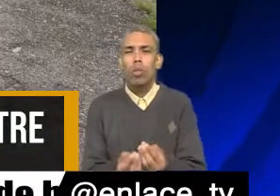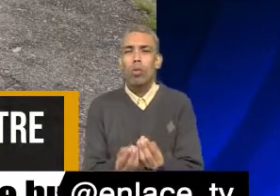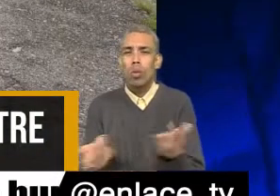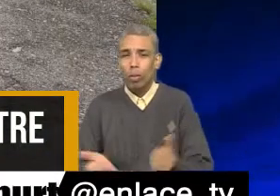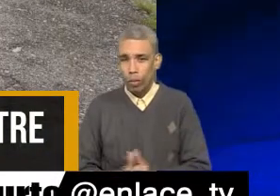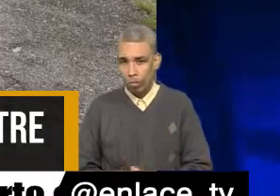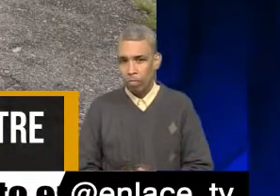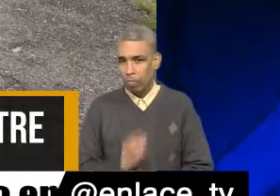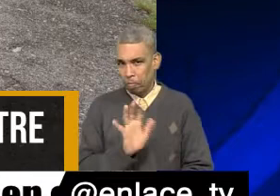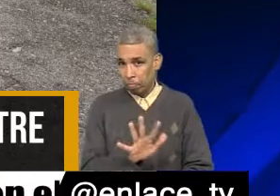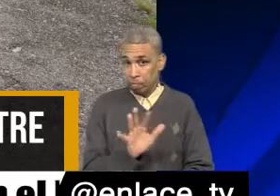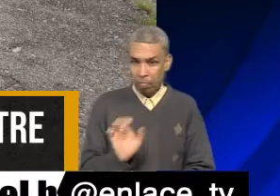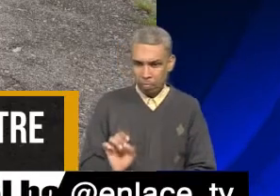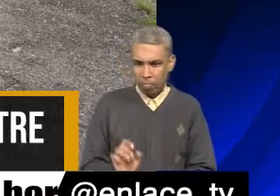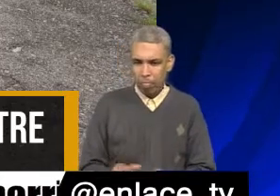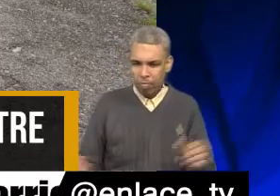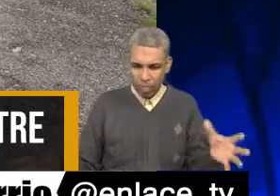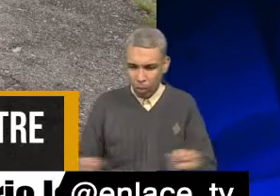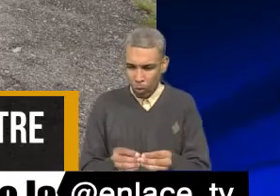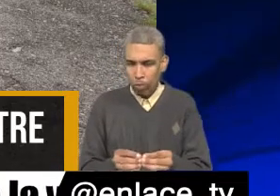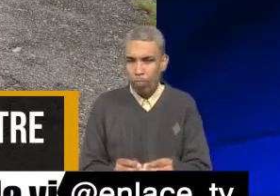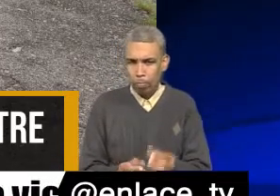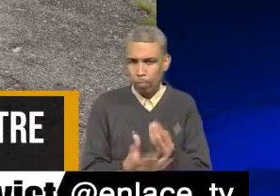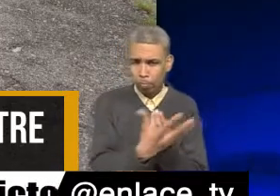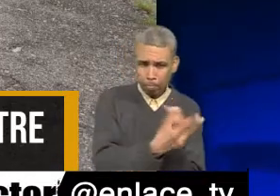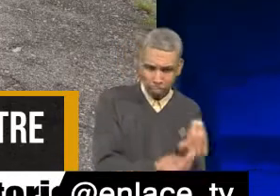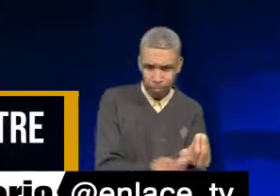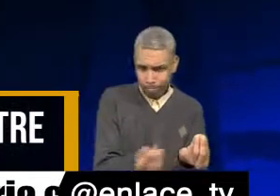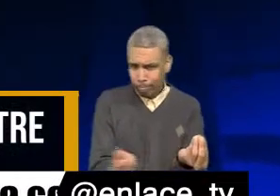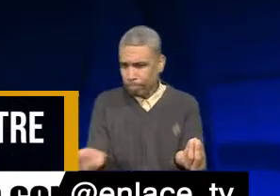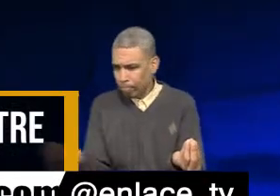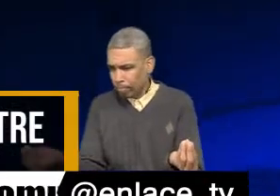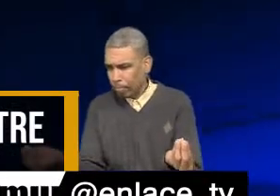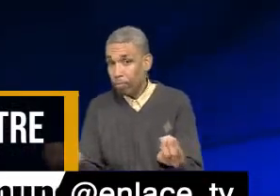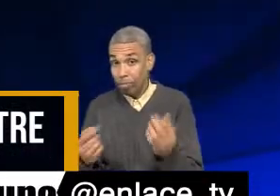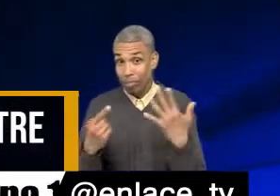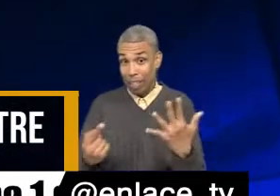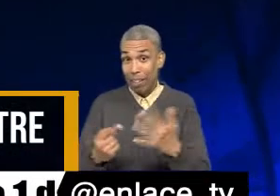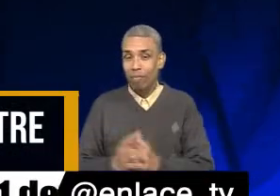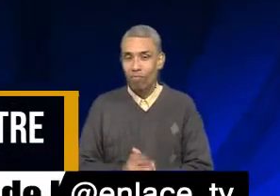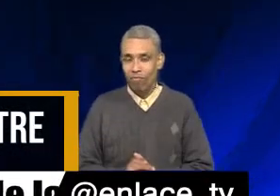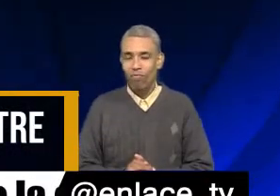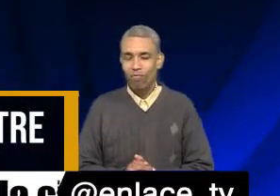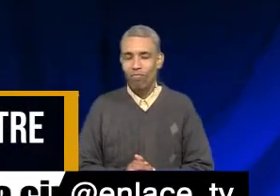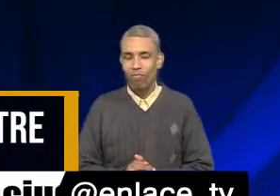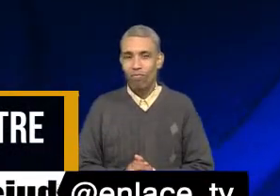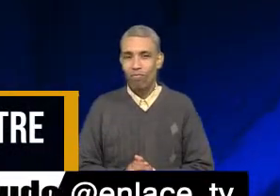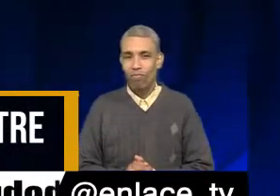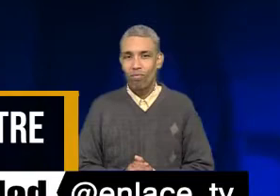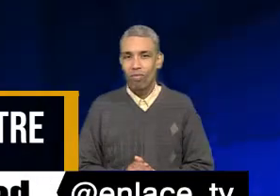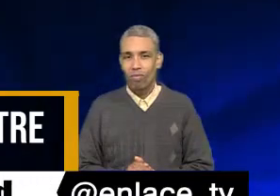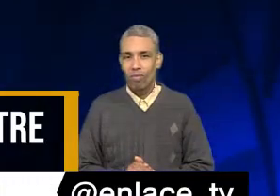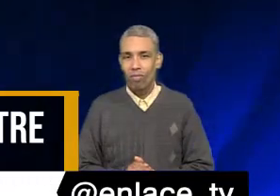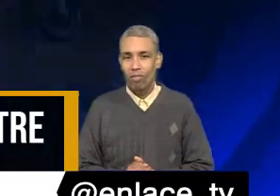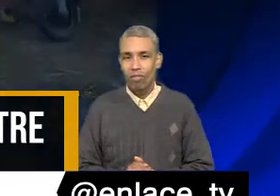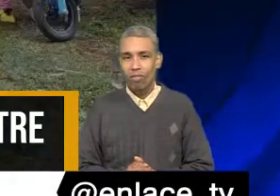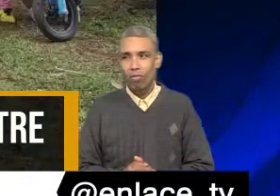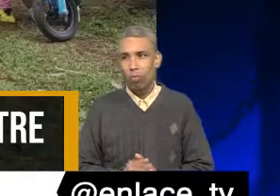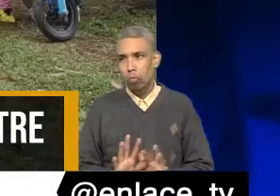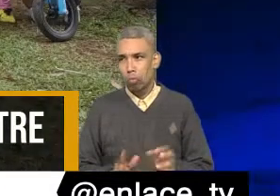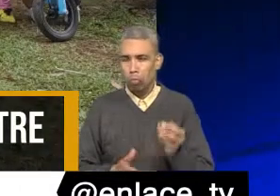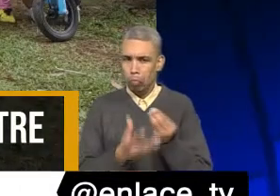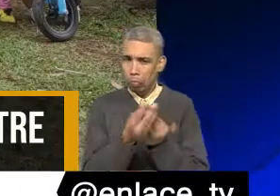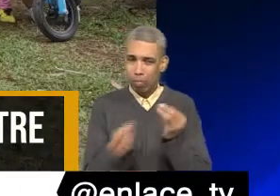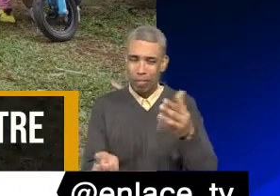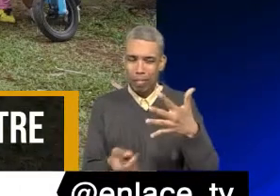50 entre en total, de las 6 categorías. ¿6 categorías se manejaron a propósito, que son? Son mini-rides, que es la